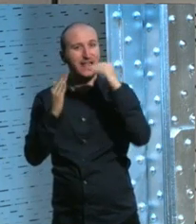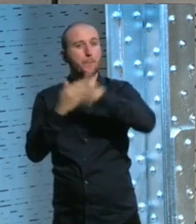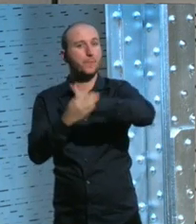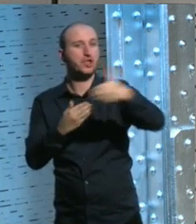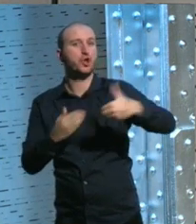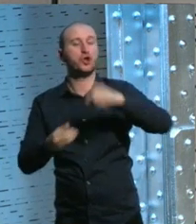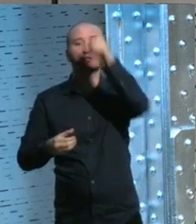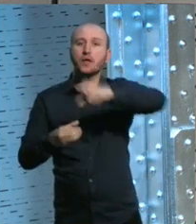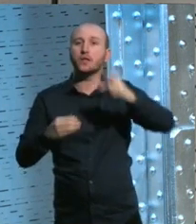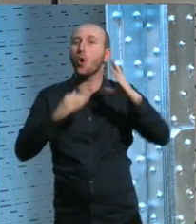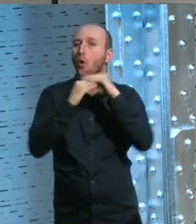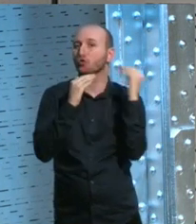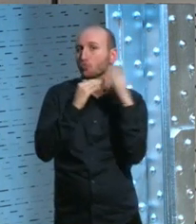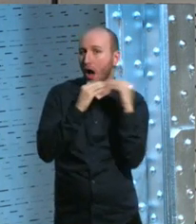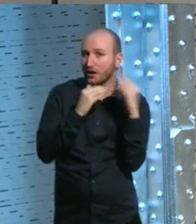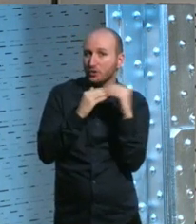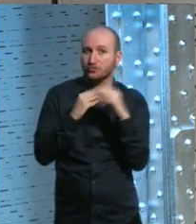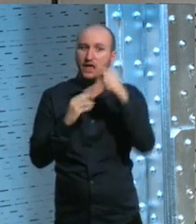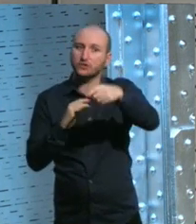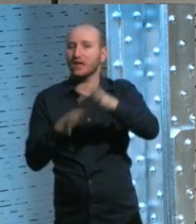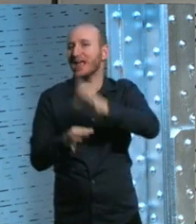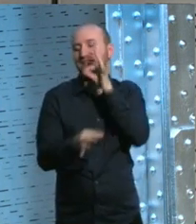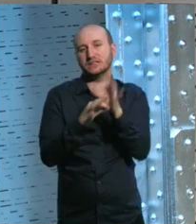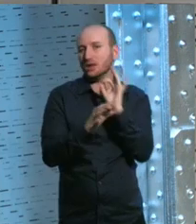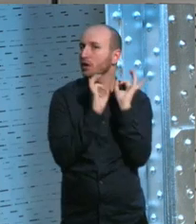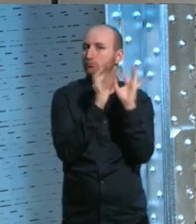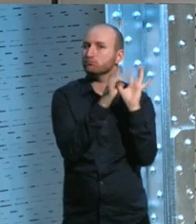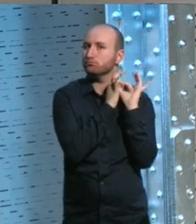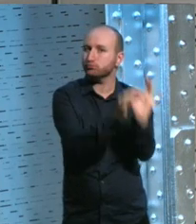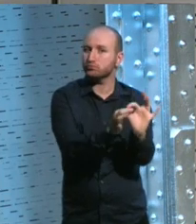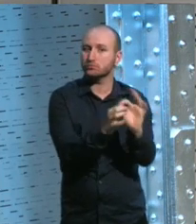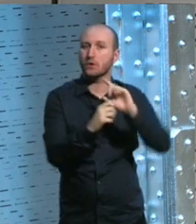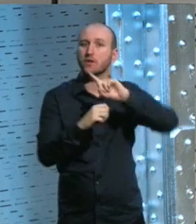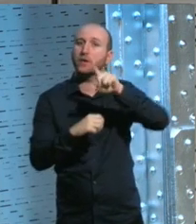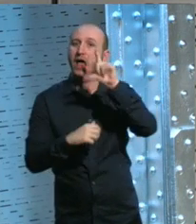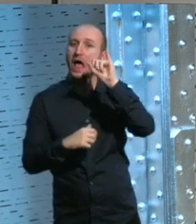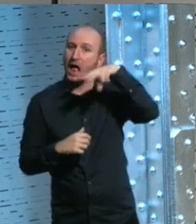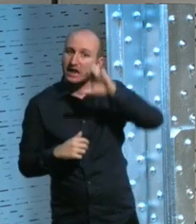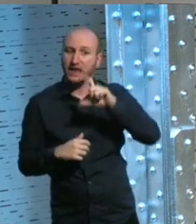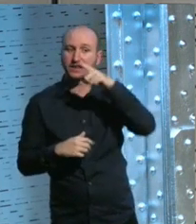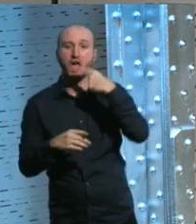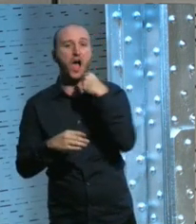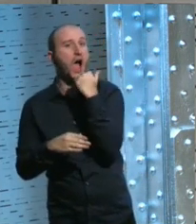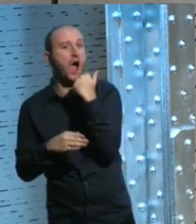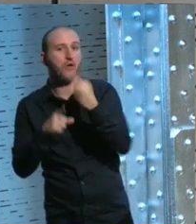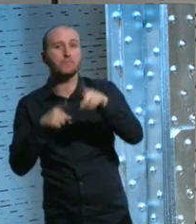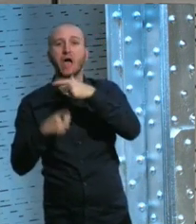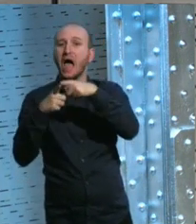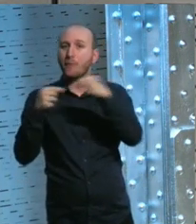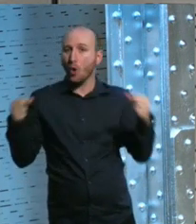usuarios. Todo eso, cifras de septiembre. Y Line, que es un producto japonés,